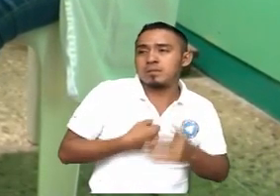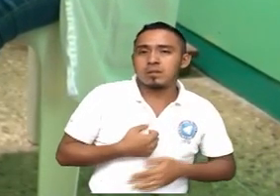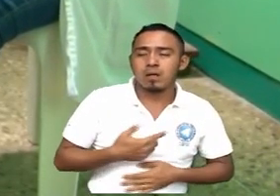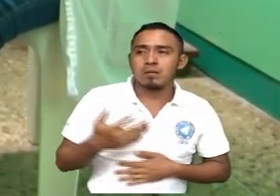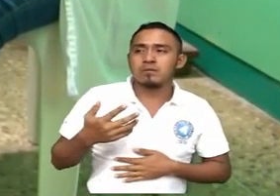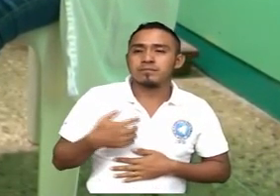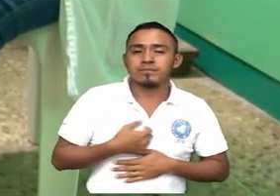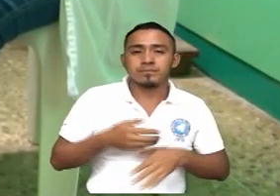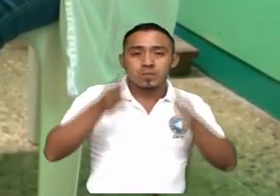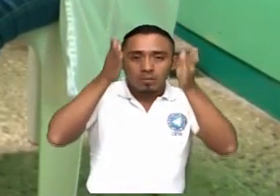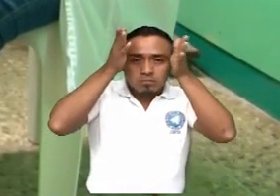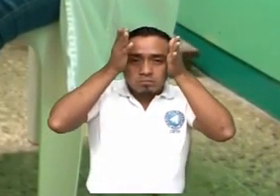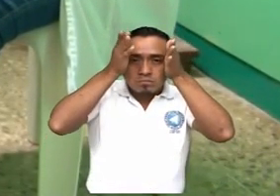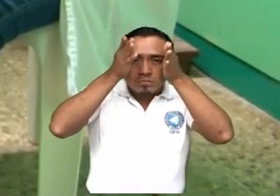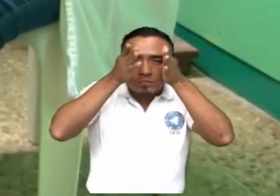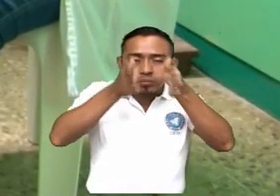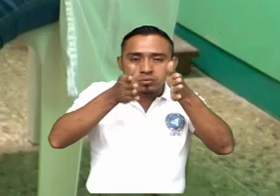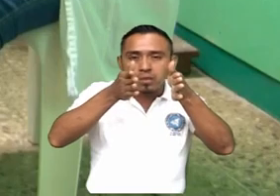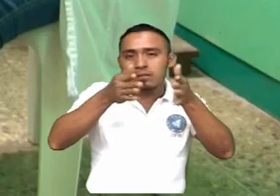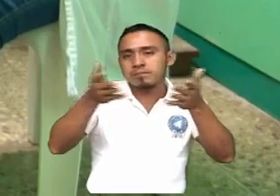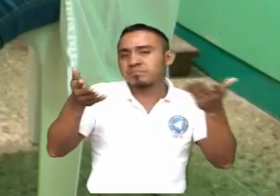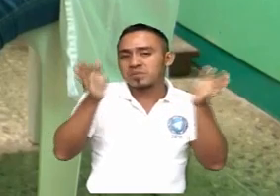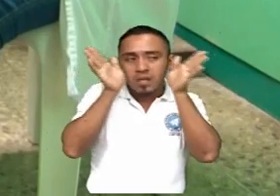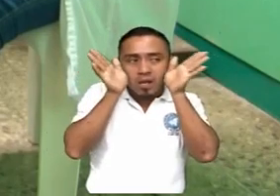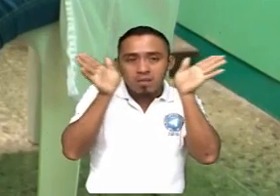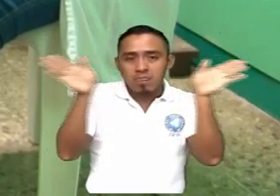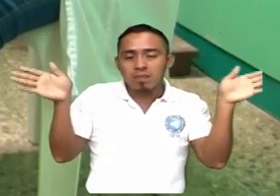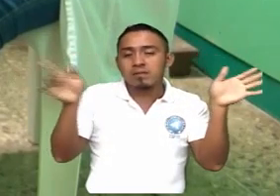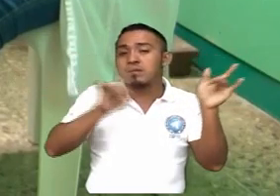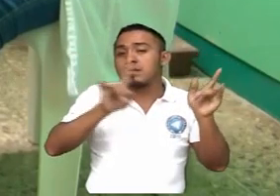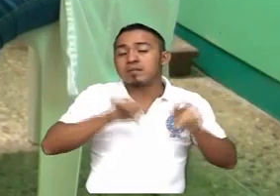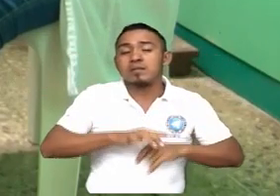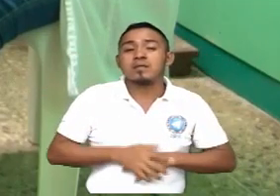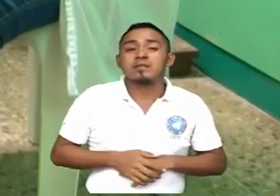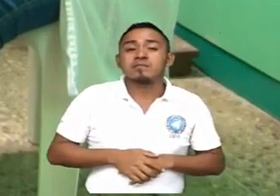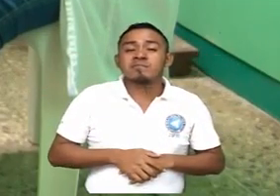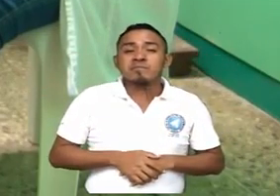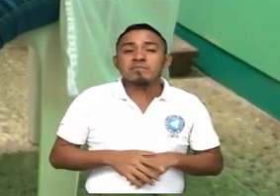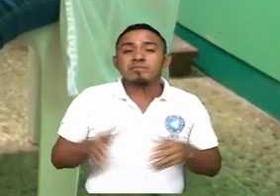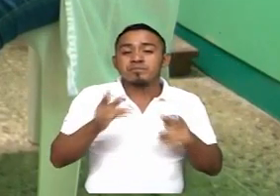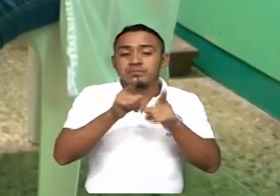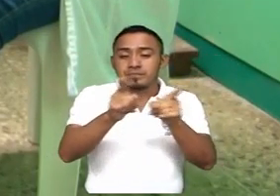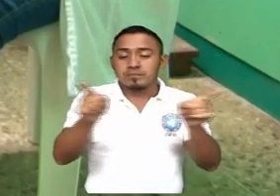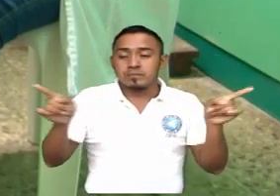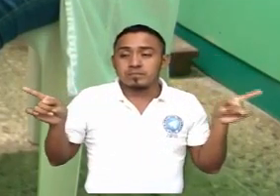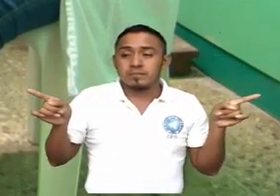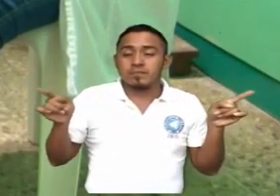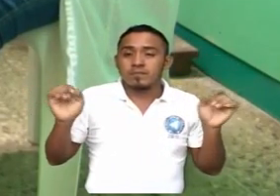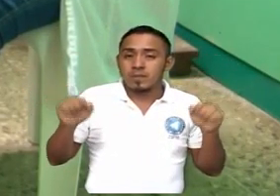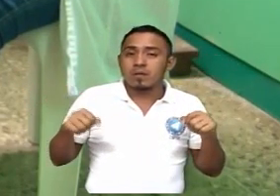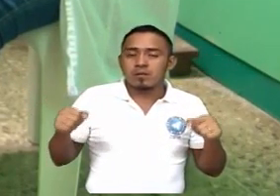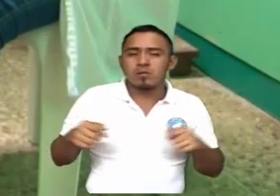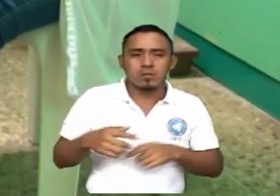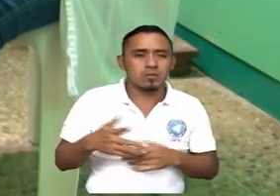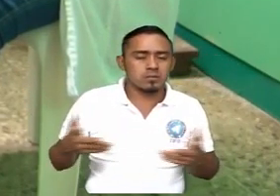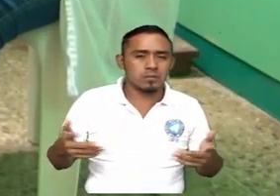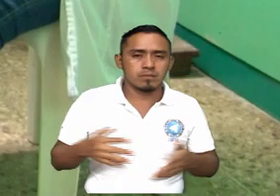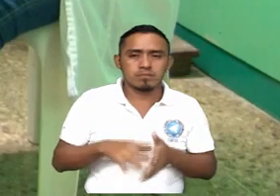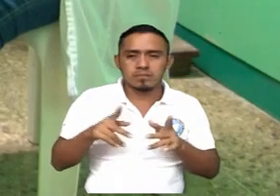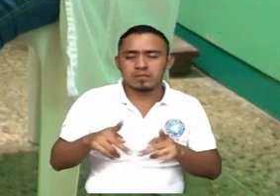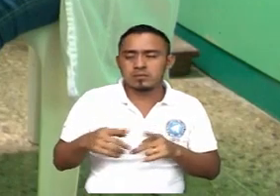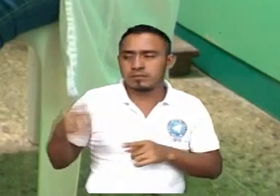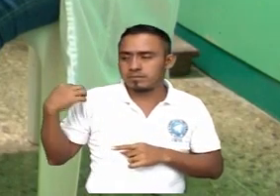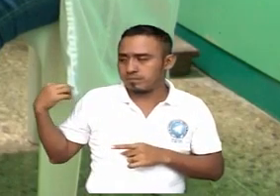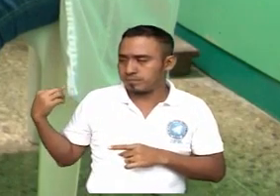permite el campo visual, que a nivel temporal, que es aproximadamente de 100 grados, vos te permite visualizar a alguien que viene a un